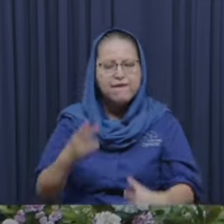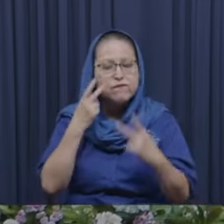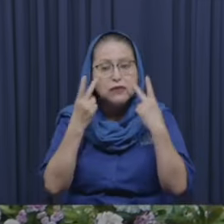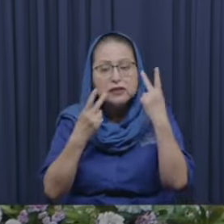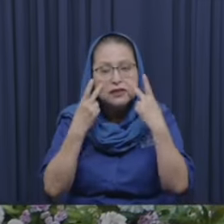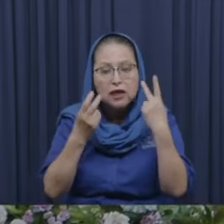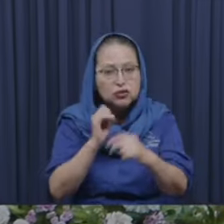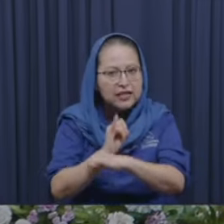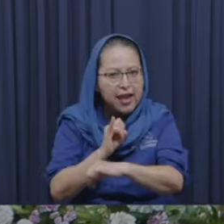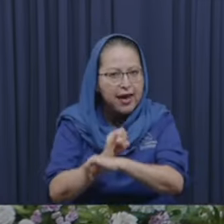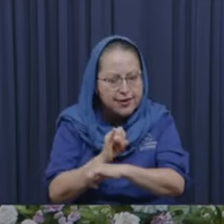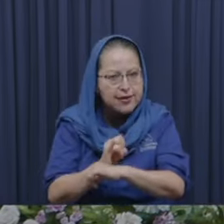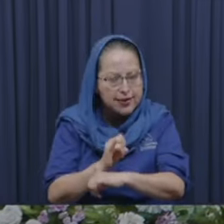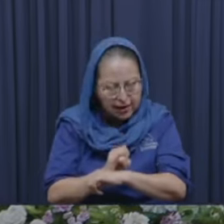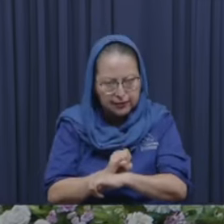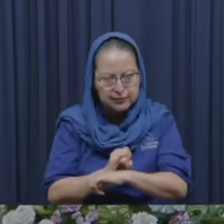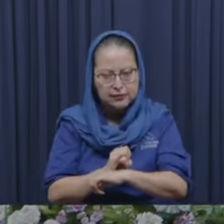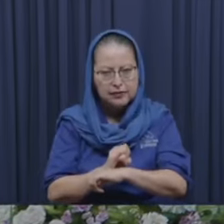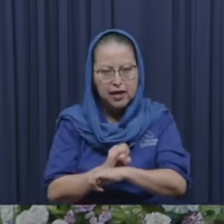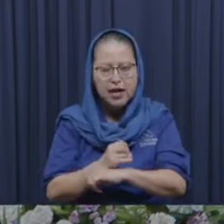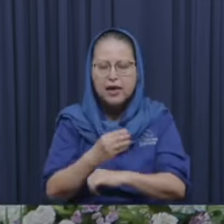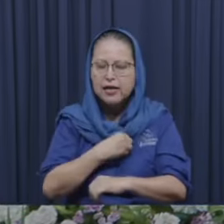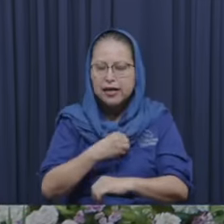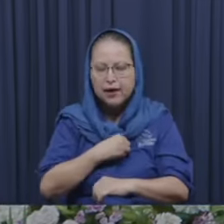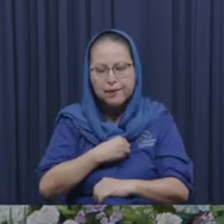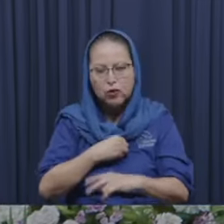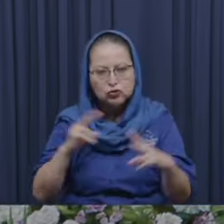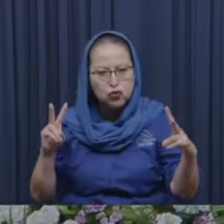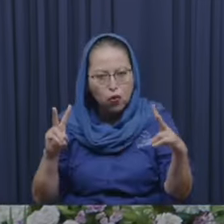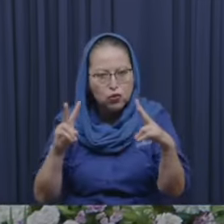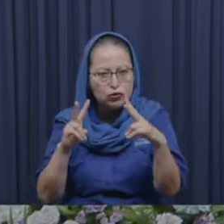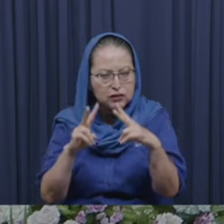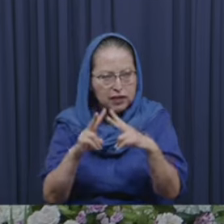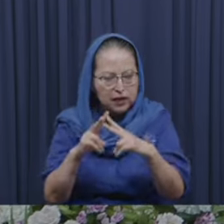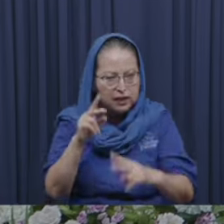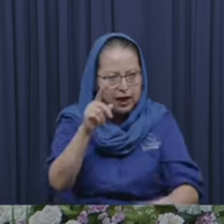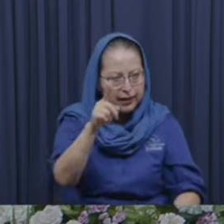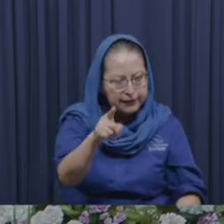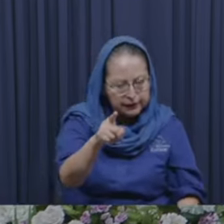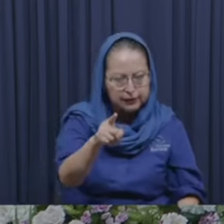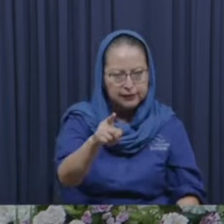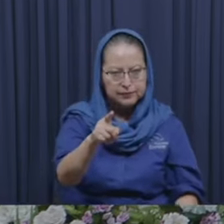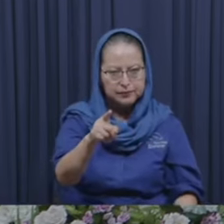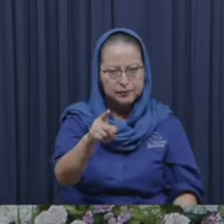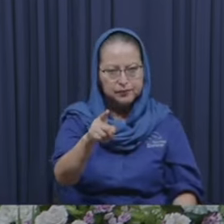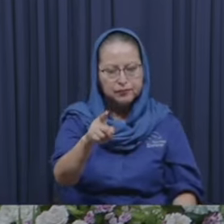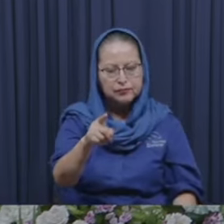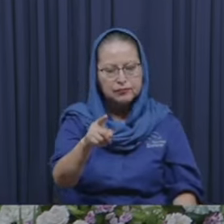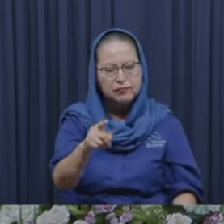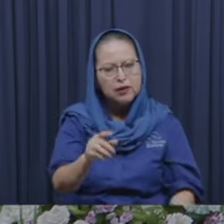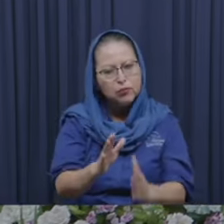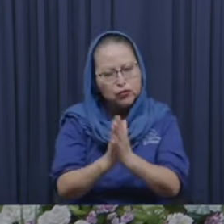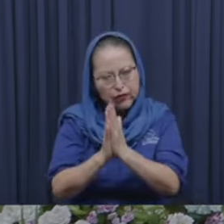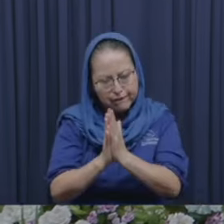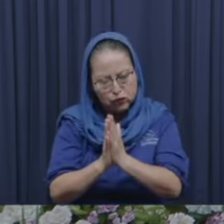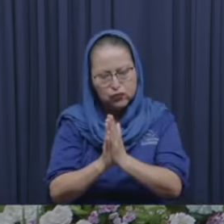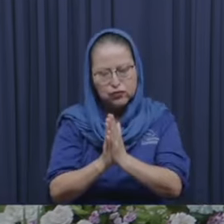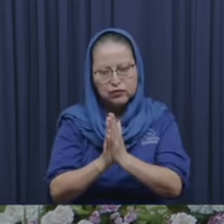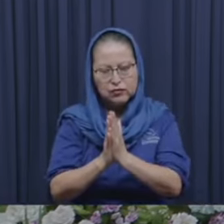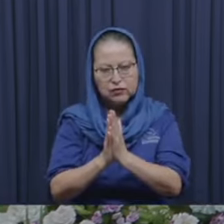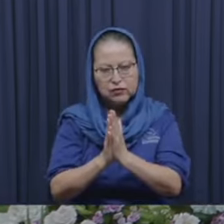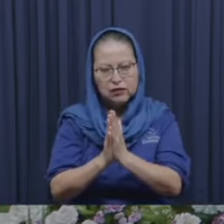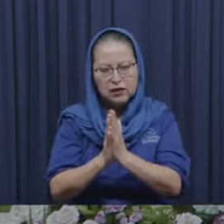permanecer me cuesta tal vez lo primero que deba hacer querido amigo y hermano es acercarse a Dios